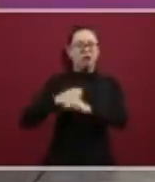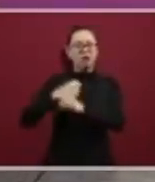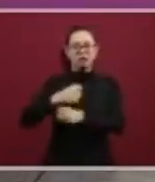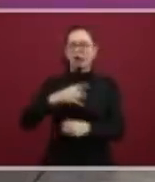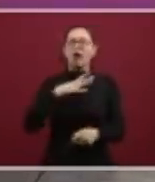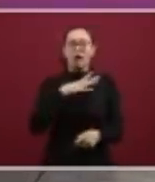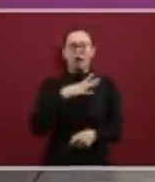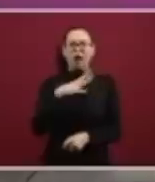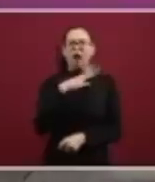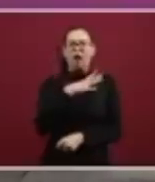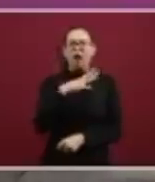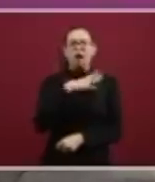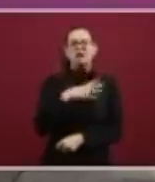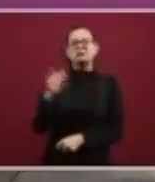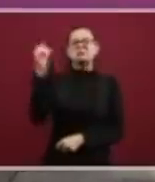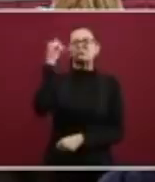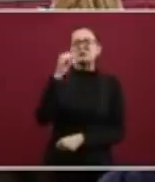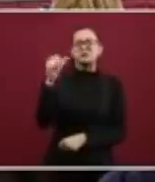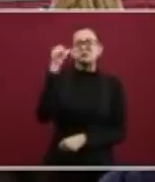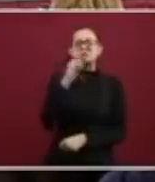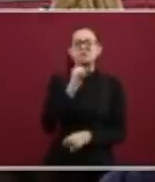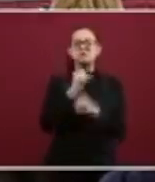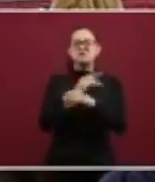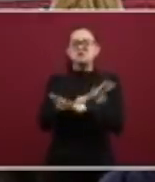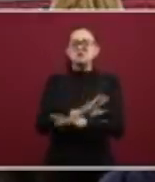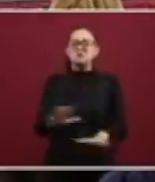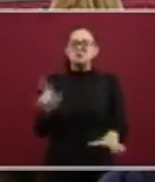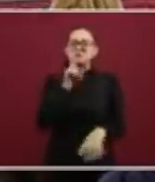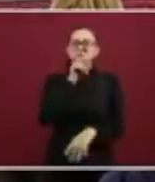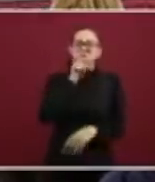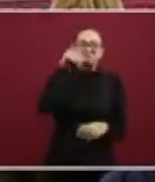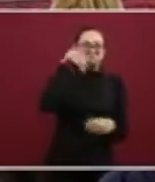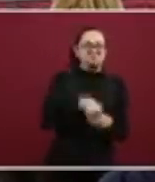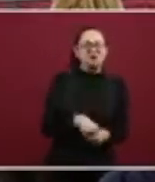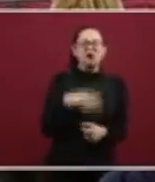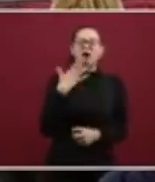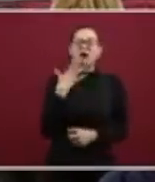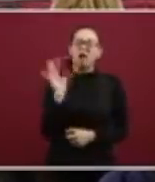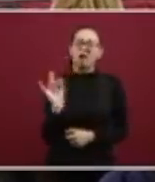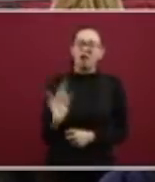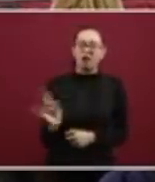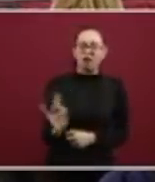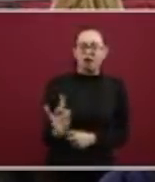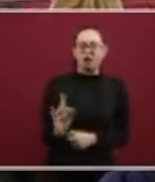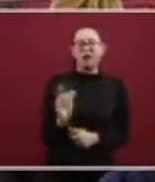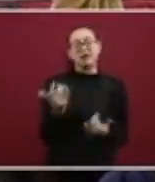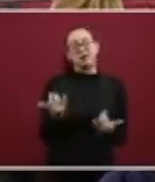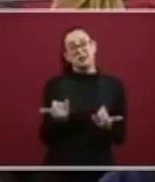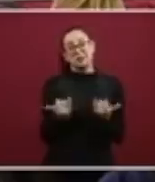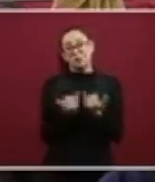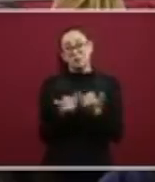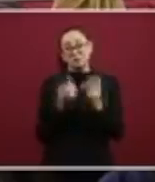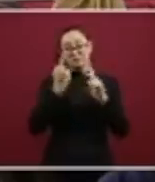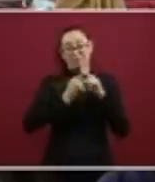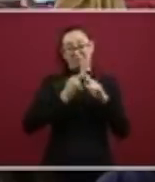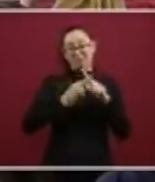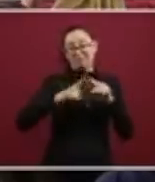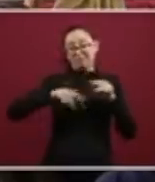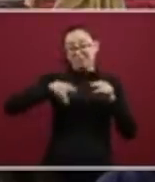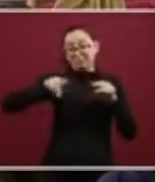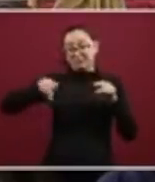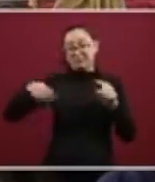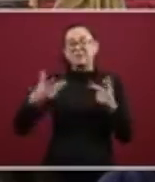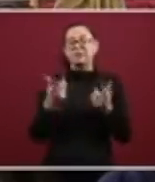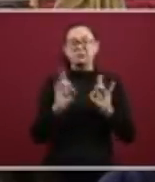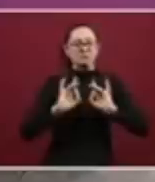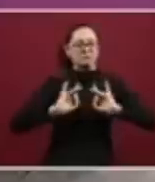o minimizó la información. Incluso se envió al marasmo de los datos estadísticos, donde los casos